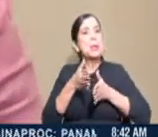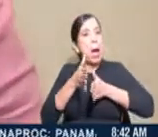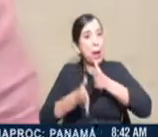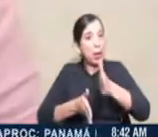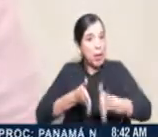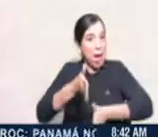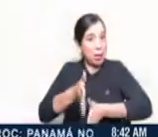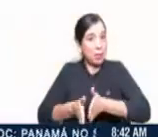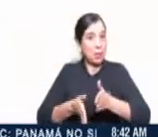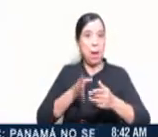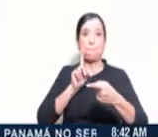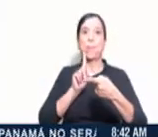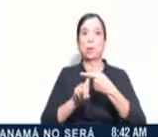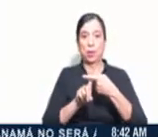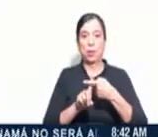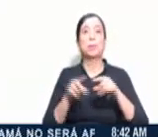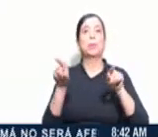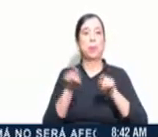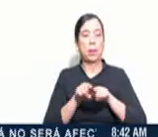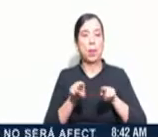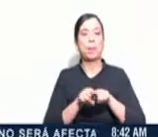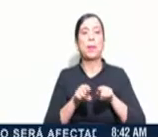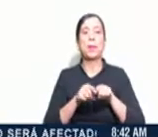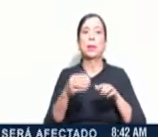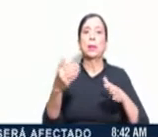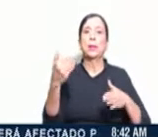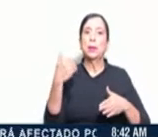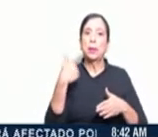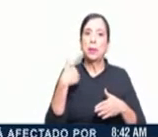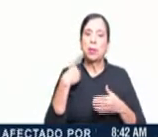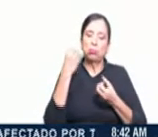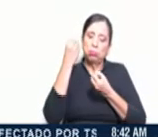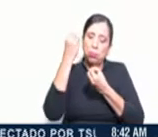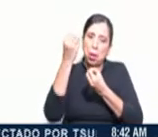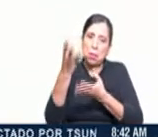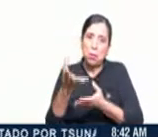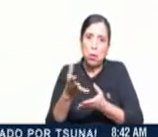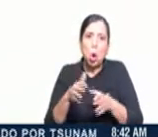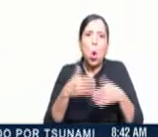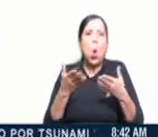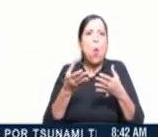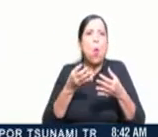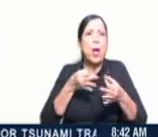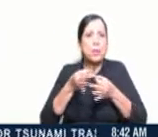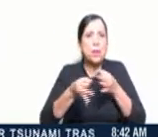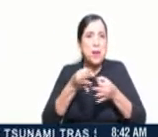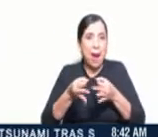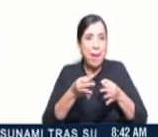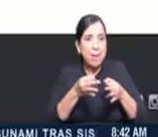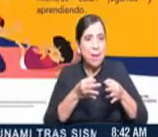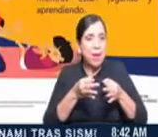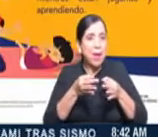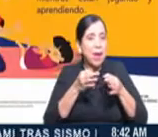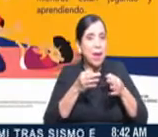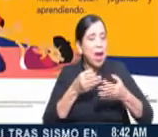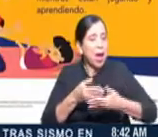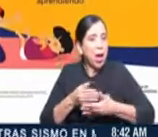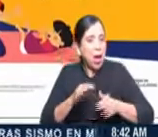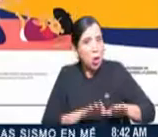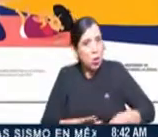positiva. Y también tiene información sobre cómo explicarle a los niños sobre lo que está pasando